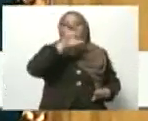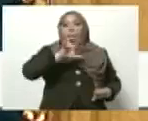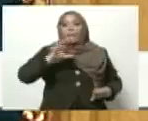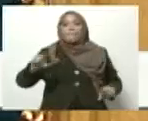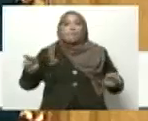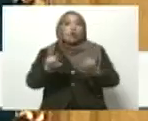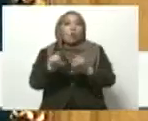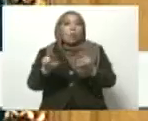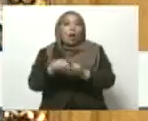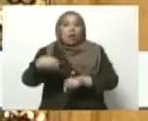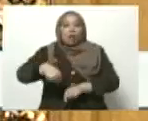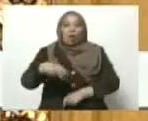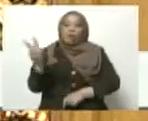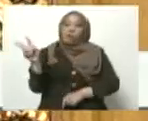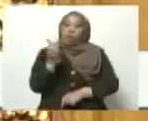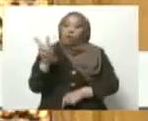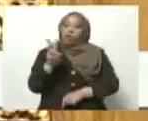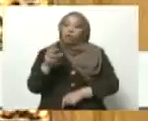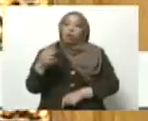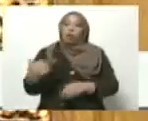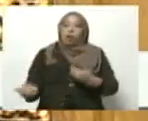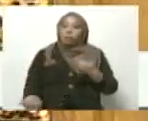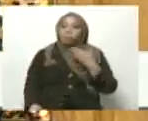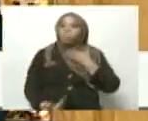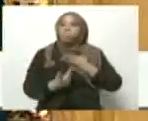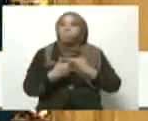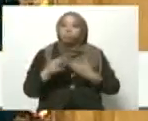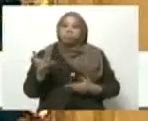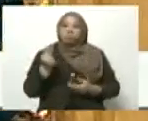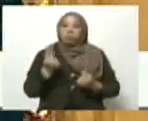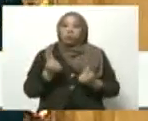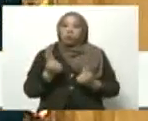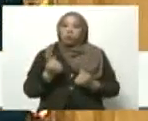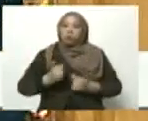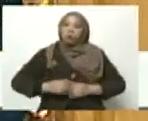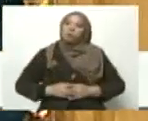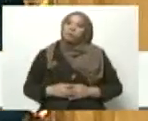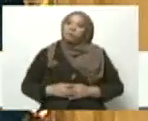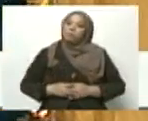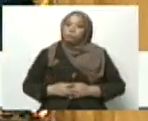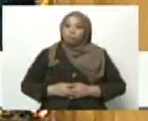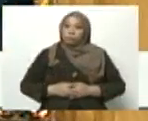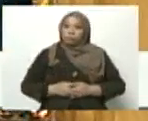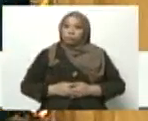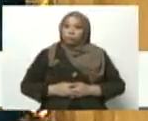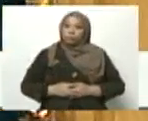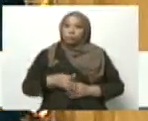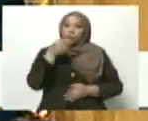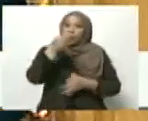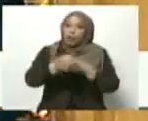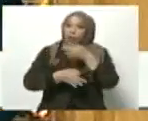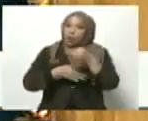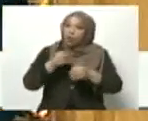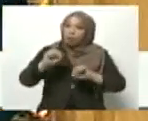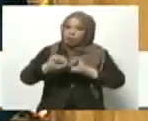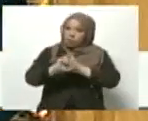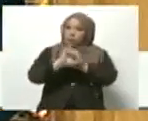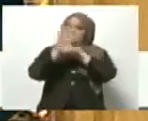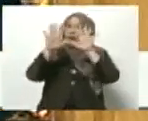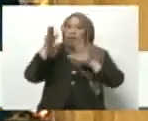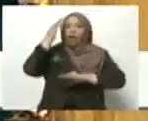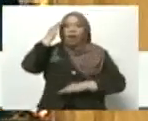coerción económica, actos de agresión económica. Pero Bolton dice claramente, las sanciones, como le llama a